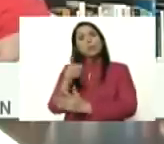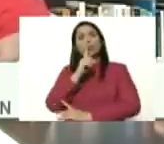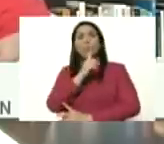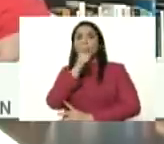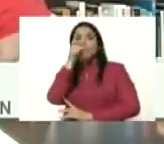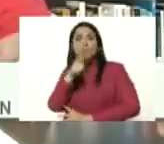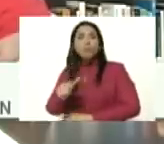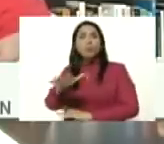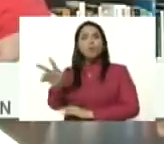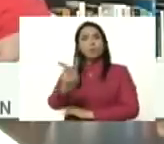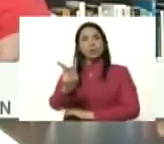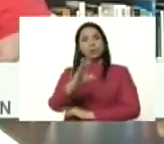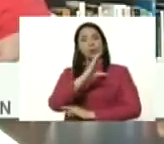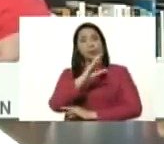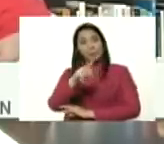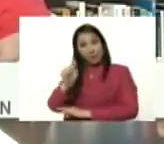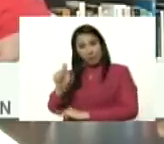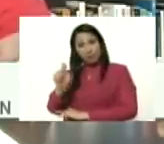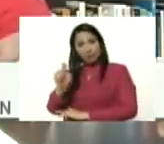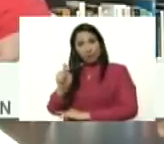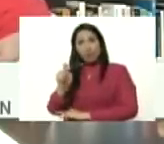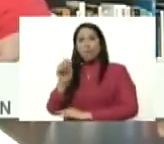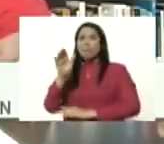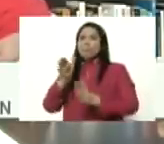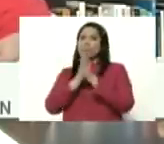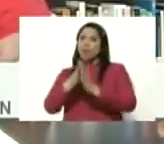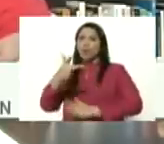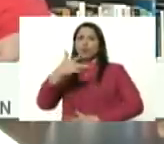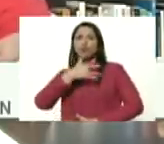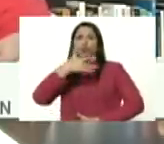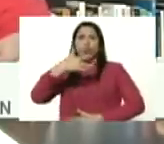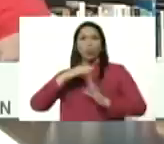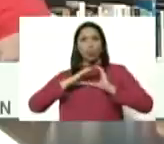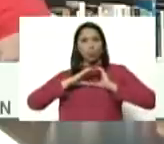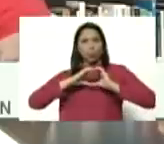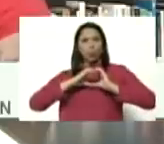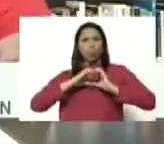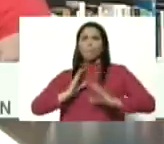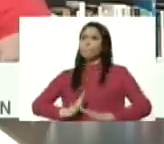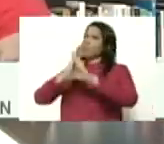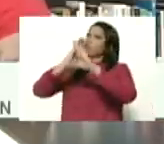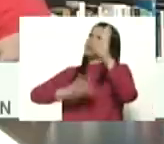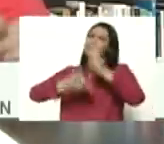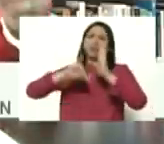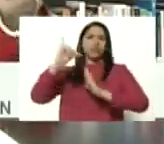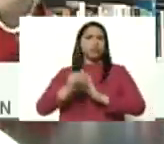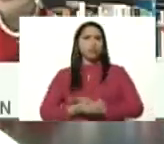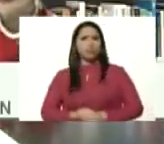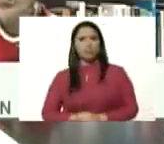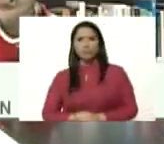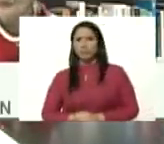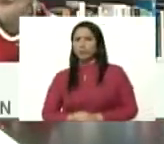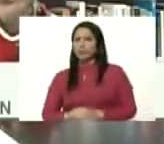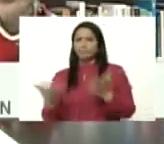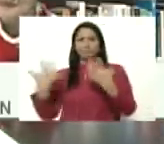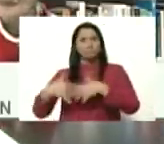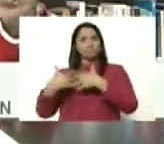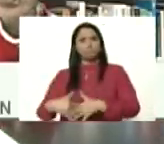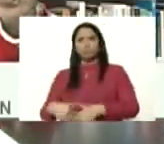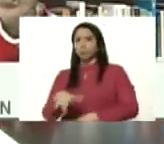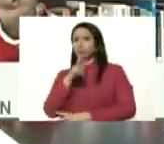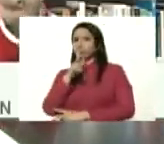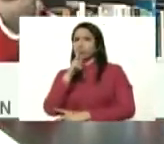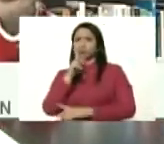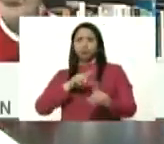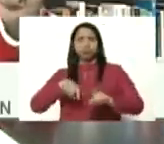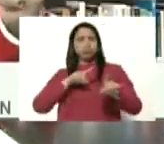pueblo de Venezuela, a los CPT. Tóquense el corazón. Paren la especulación en la industria, en la